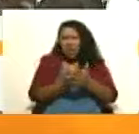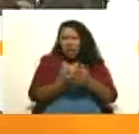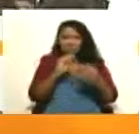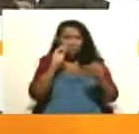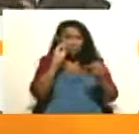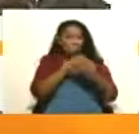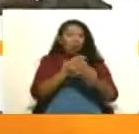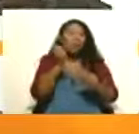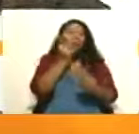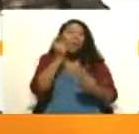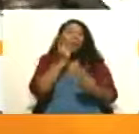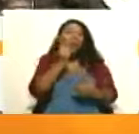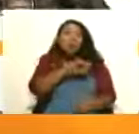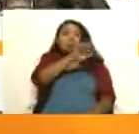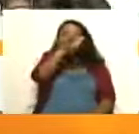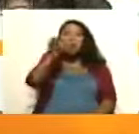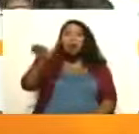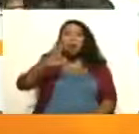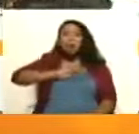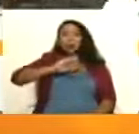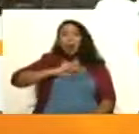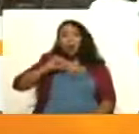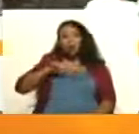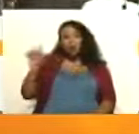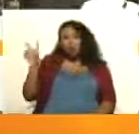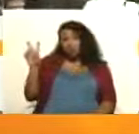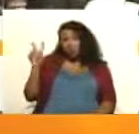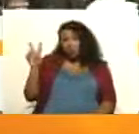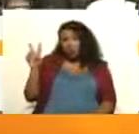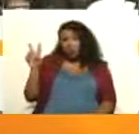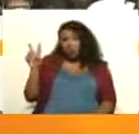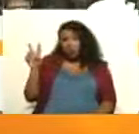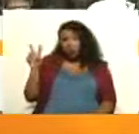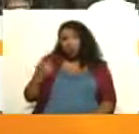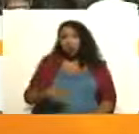metan en nuestro mar territorial sagrado?